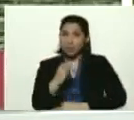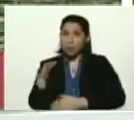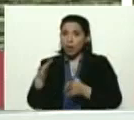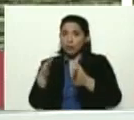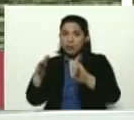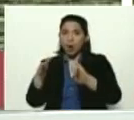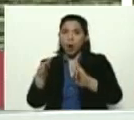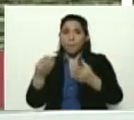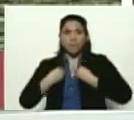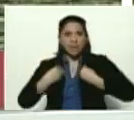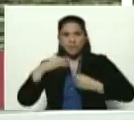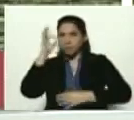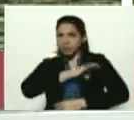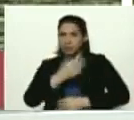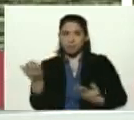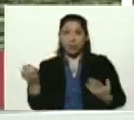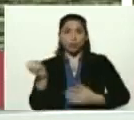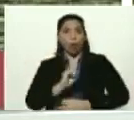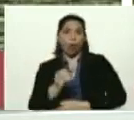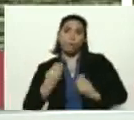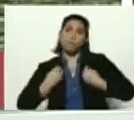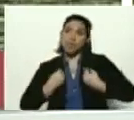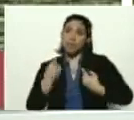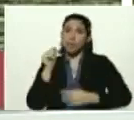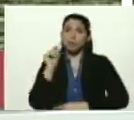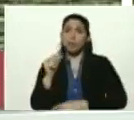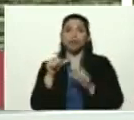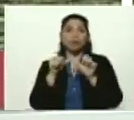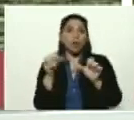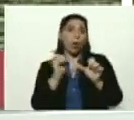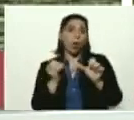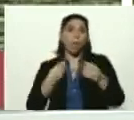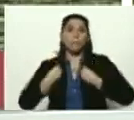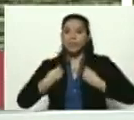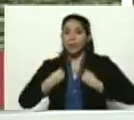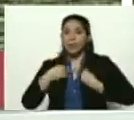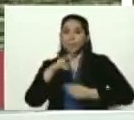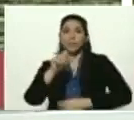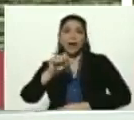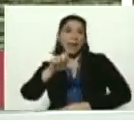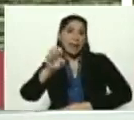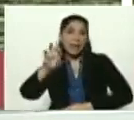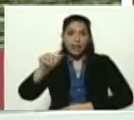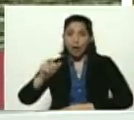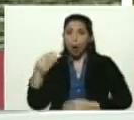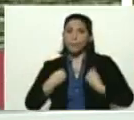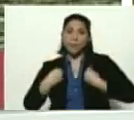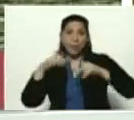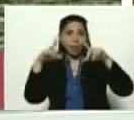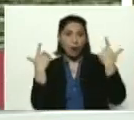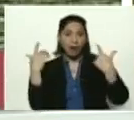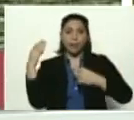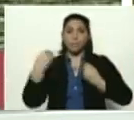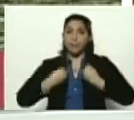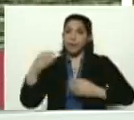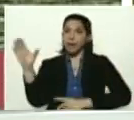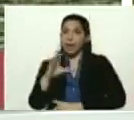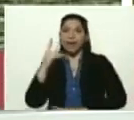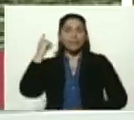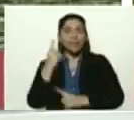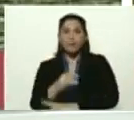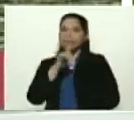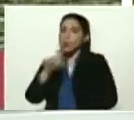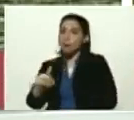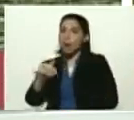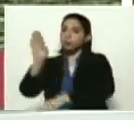en Barquisimeto, usted vive en Punto Fijo, usted vive en Valera, usted vive en La Guaira, usted vive en Caracas,